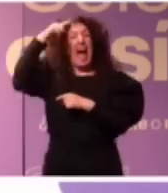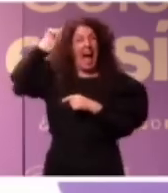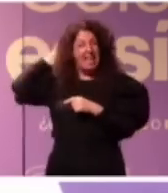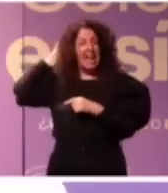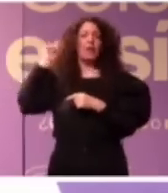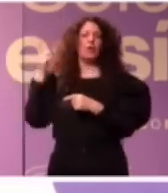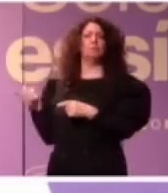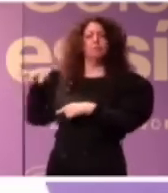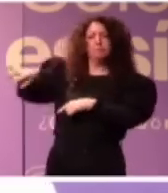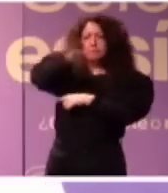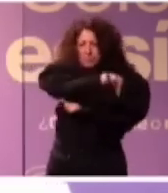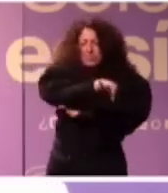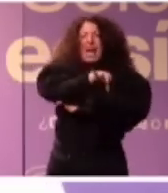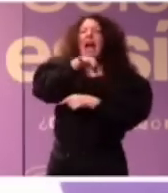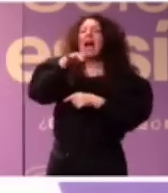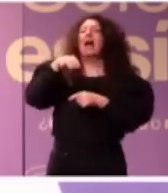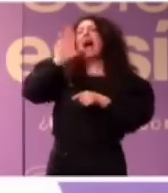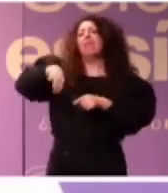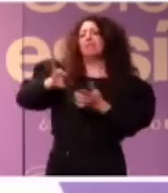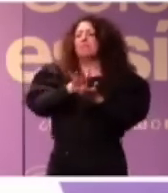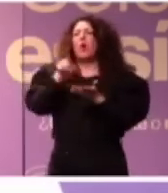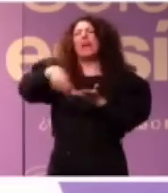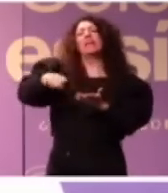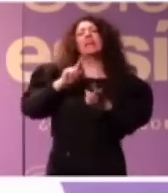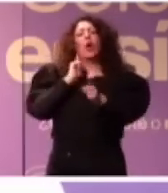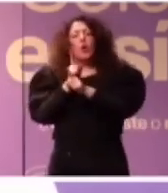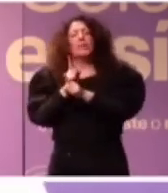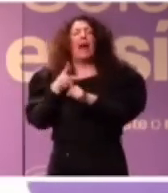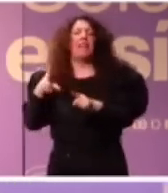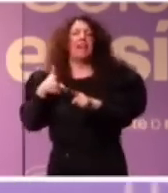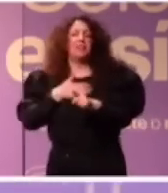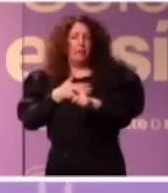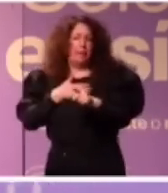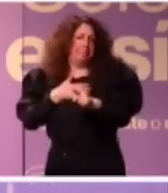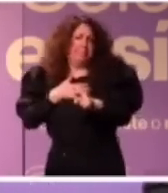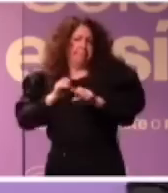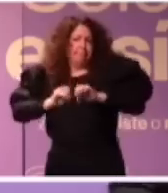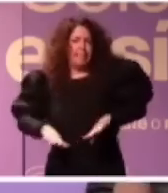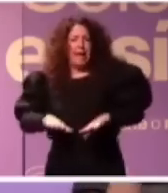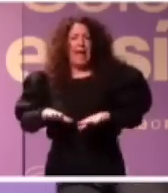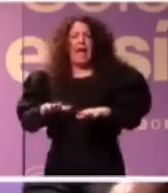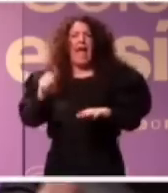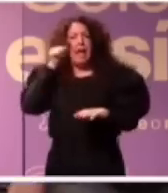calle porque se atrevió a cuestionar nuestro derecho a la interrupción voluntaria del embarazo.